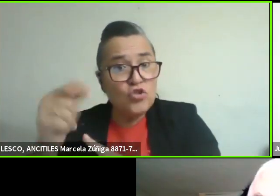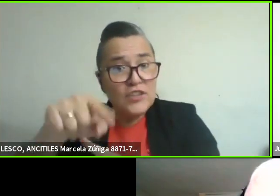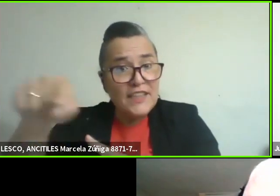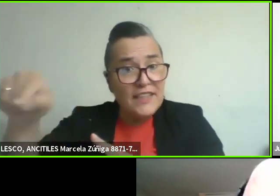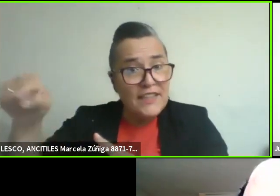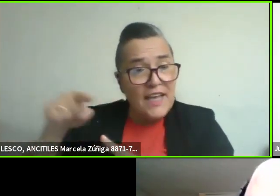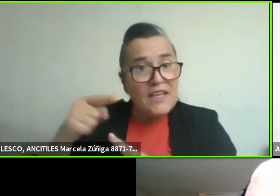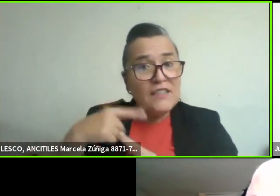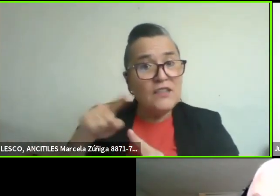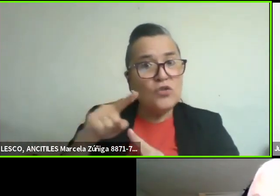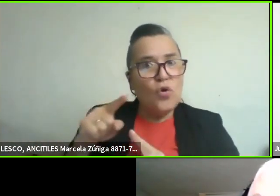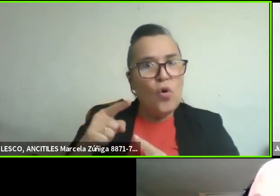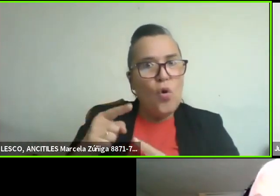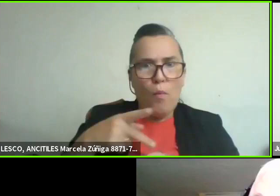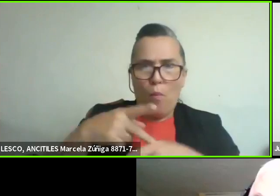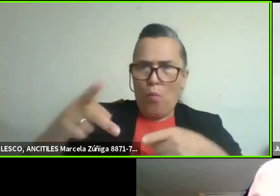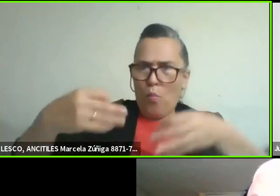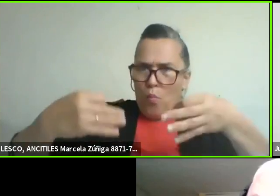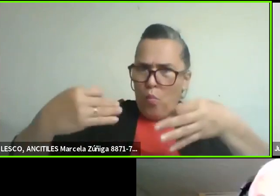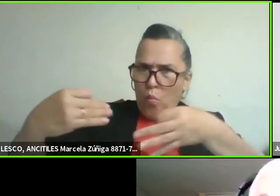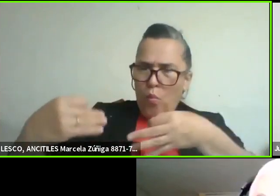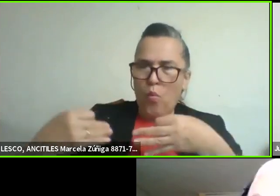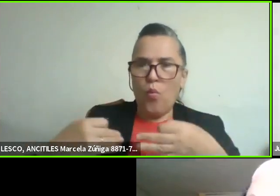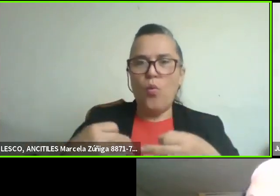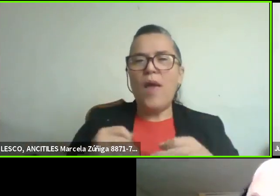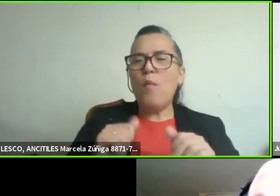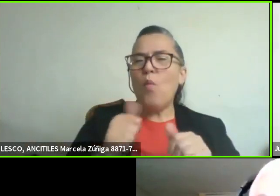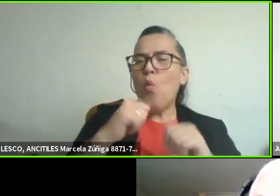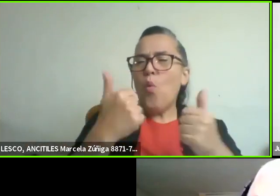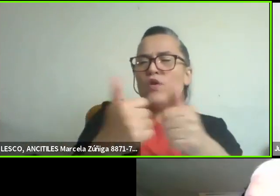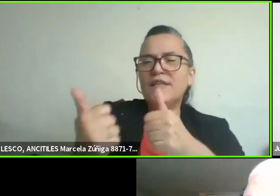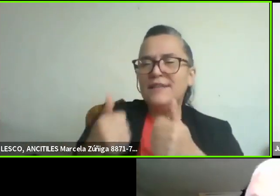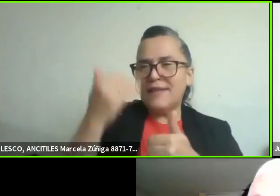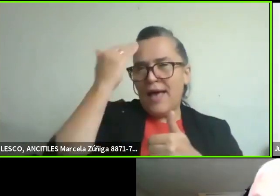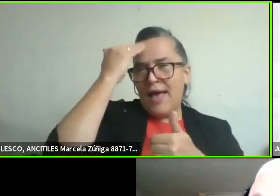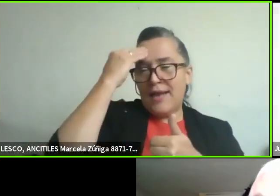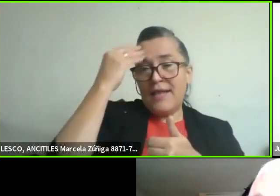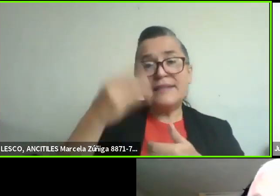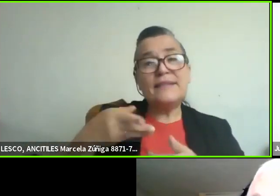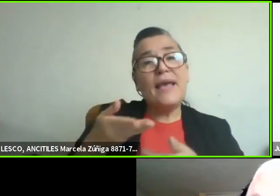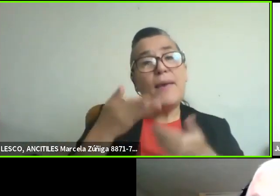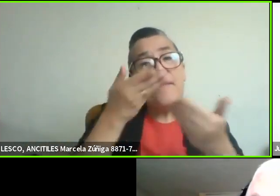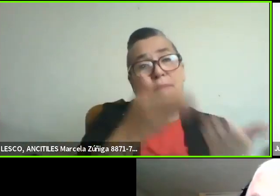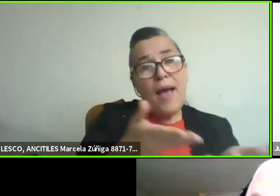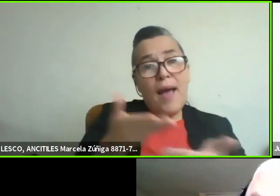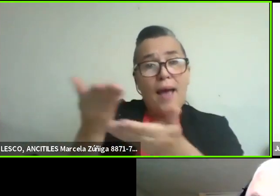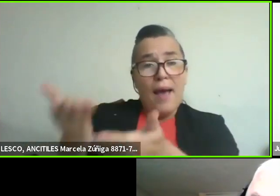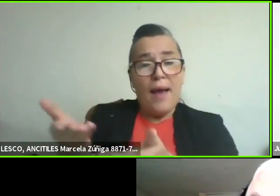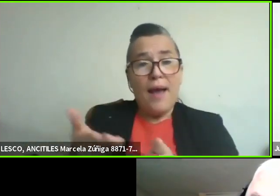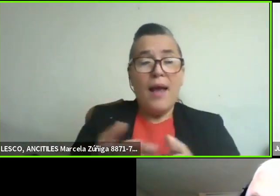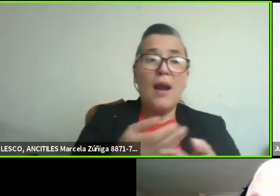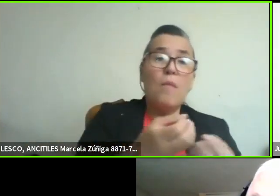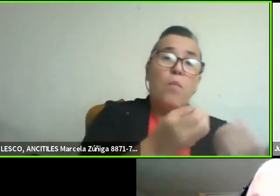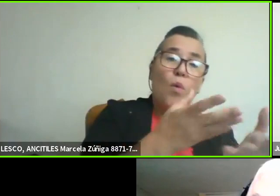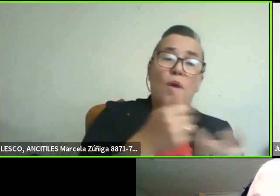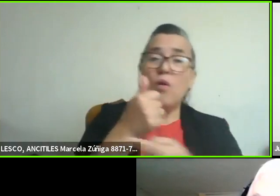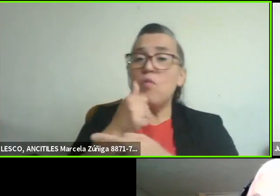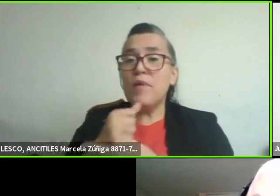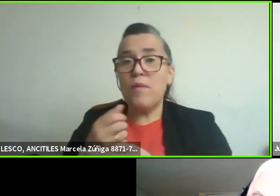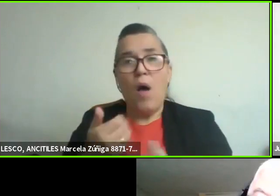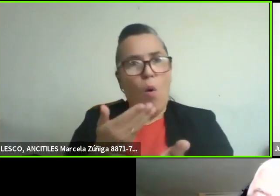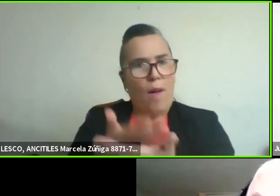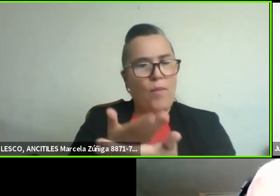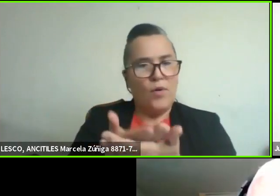contingentes de profesionales en muchas ramas del conocimiento que van a aportar a los sectores privados y públicos sino que también son centros